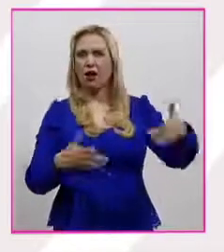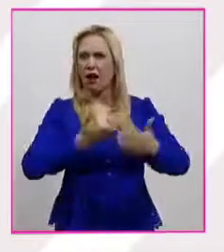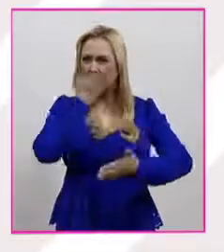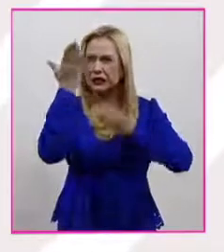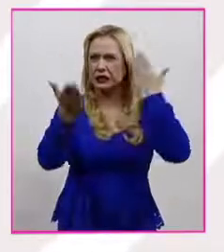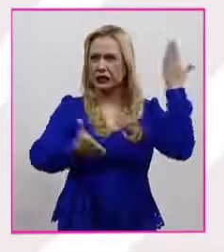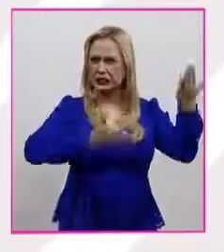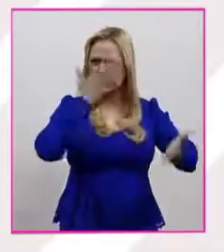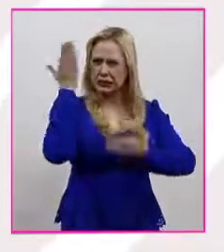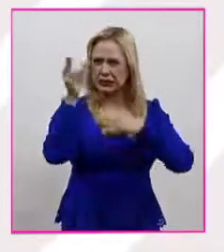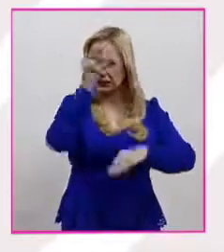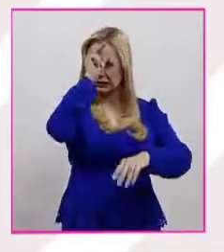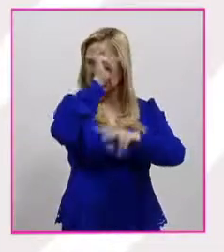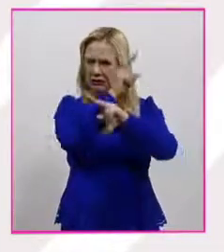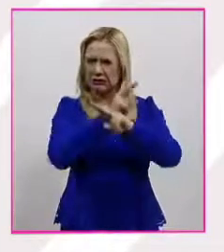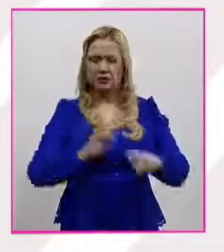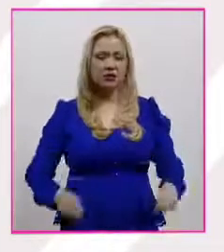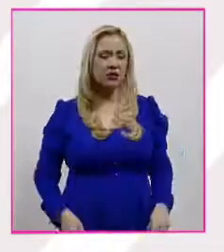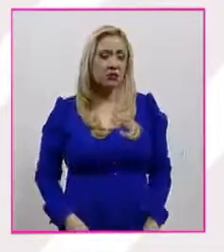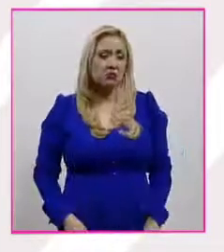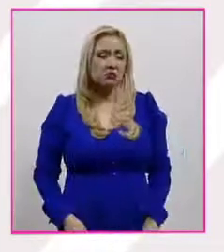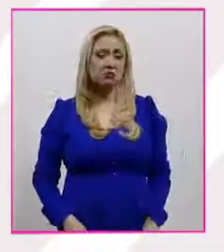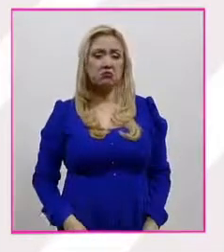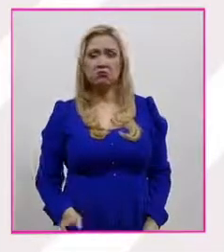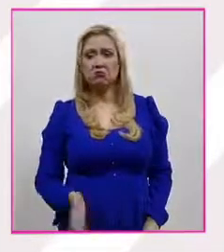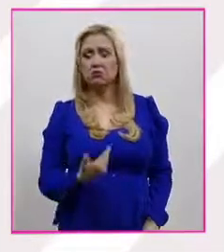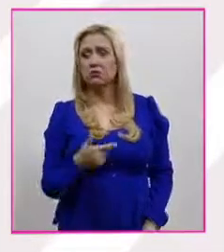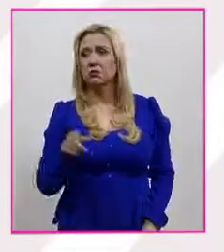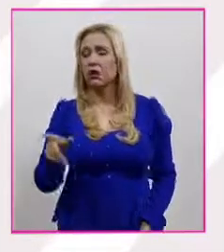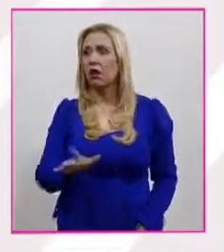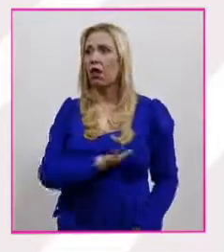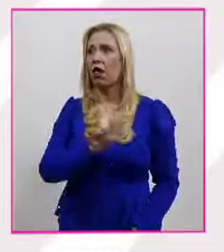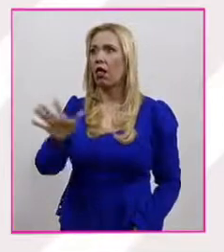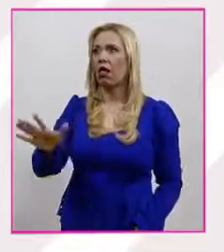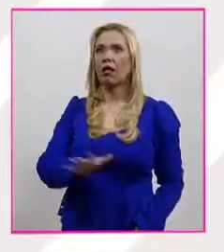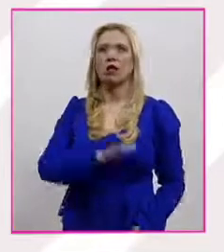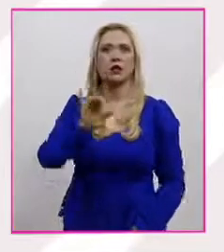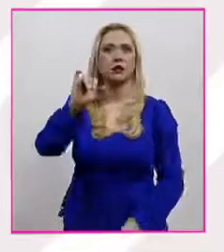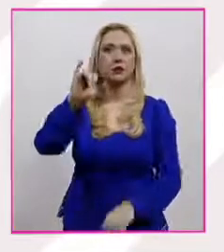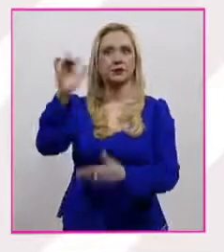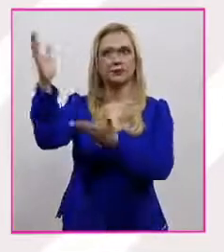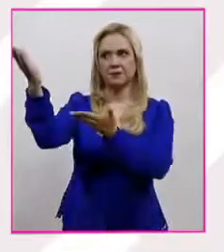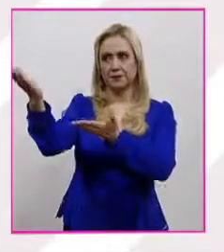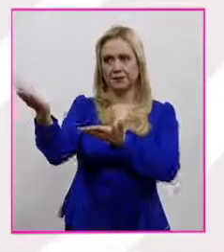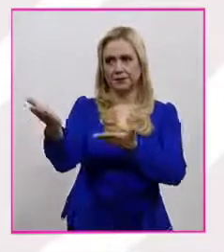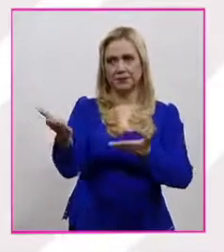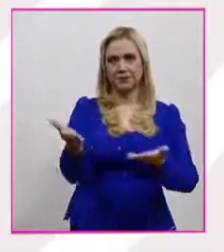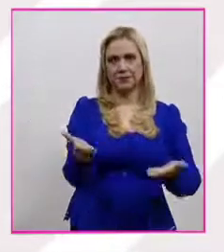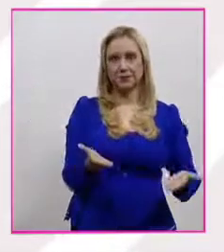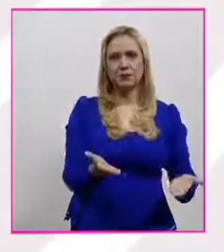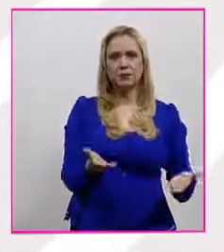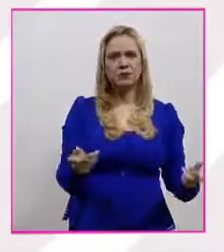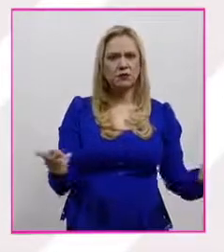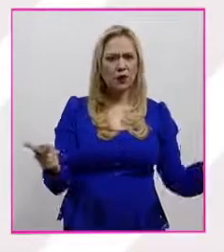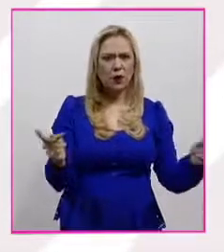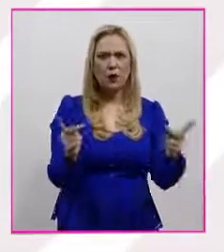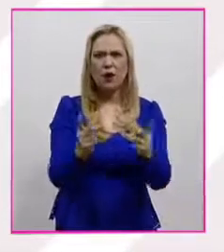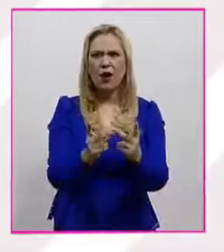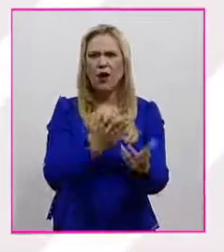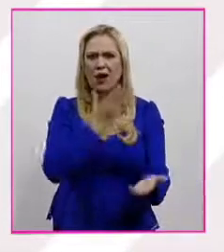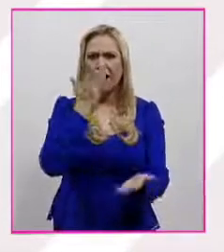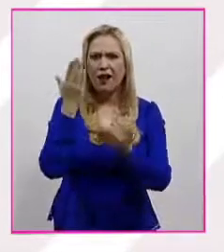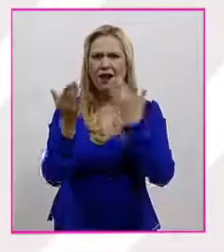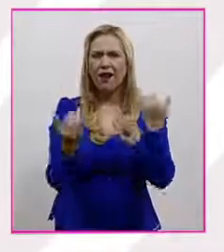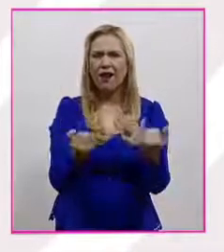realizado por personas de tez más clara es valorado en mayor o recompensado en